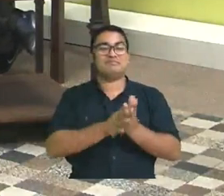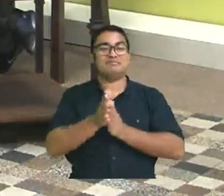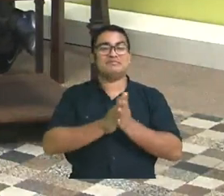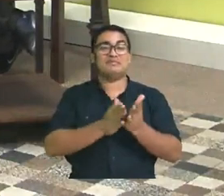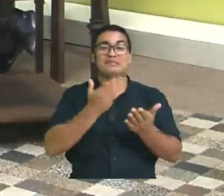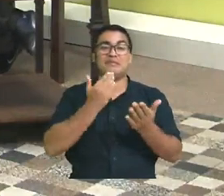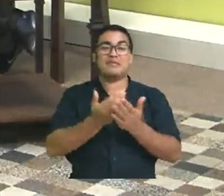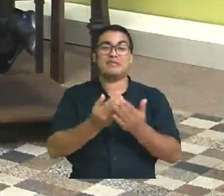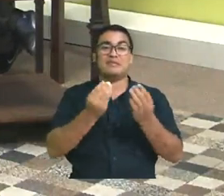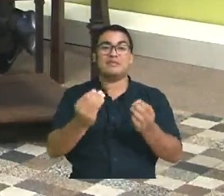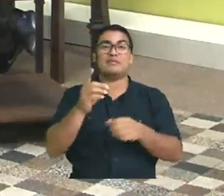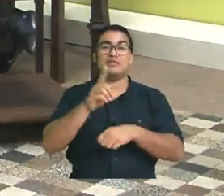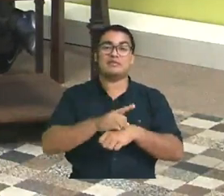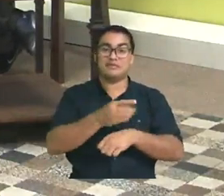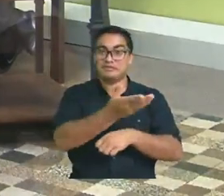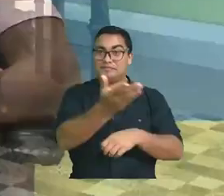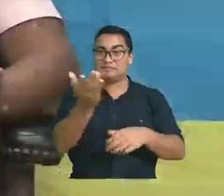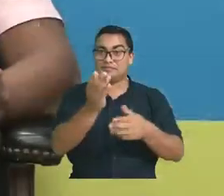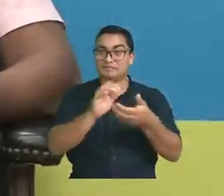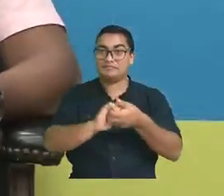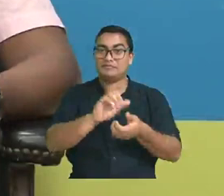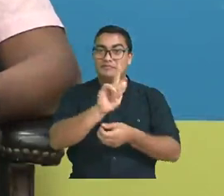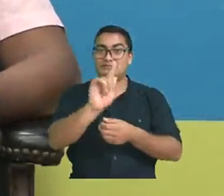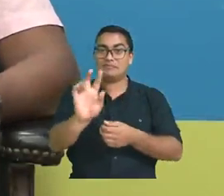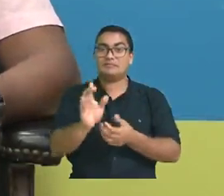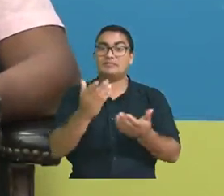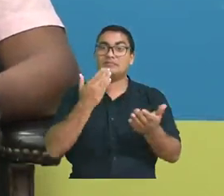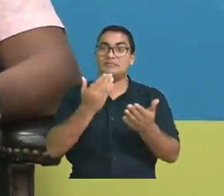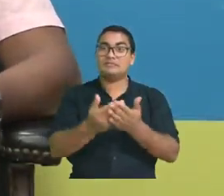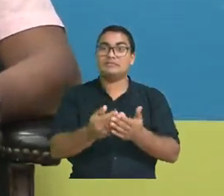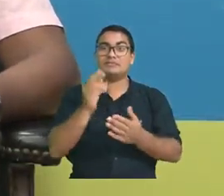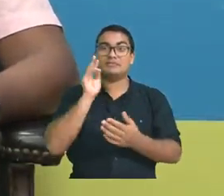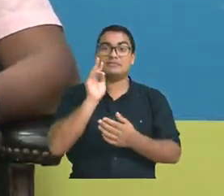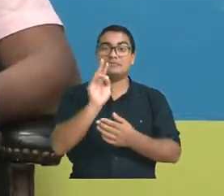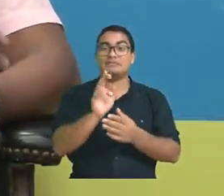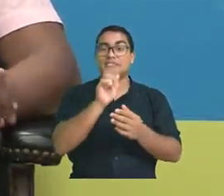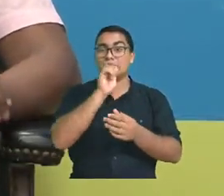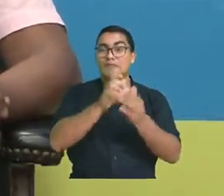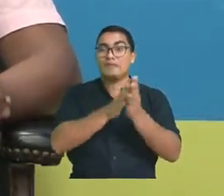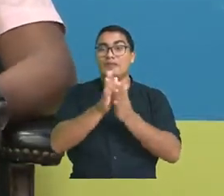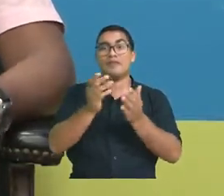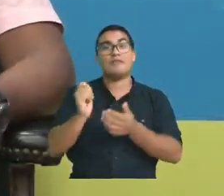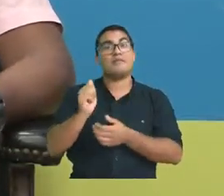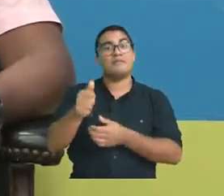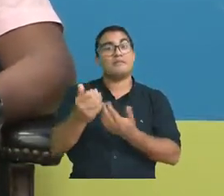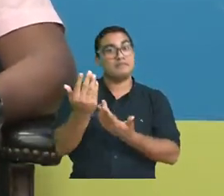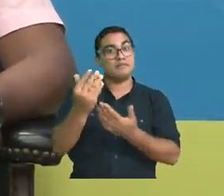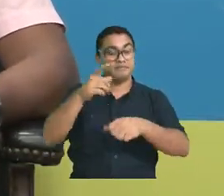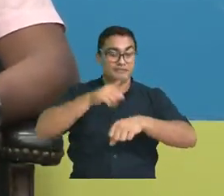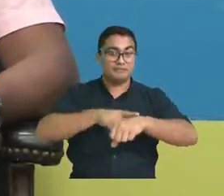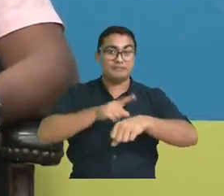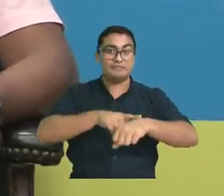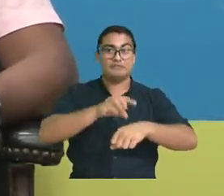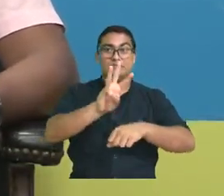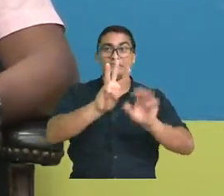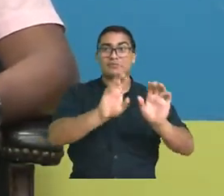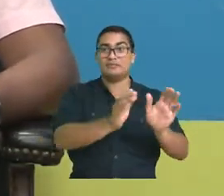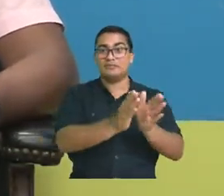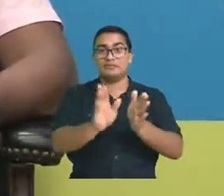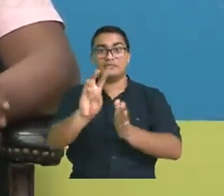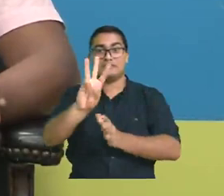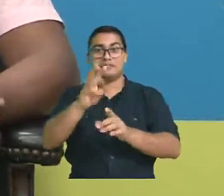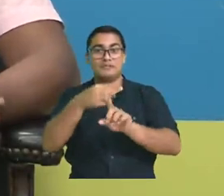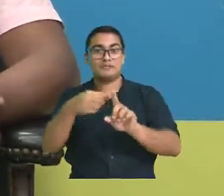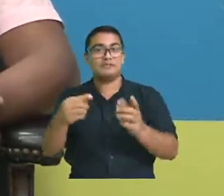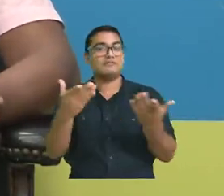Muchas gracias, doctora. Muchas gracias a usted, amigo televidente, también por su fiel sintonía. Le esperamos mañana a esta misma hora, 3 de la tarde a 3 y